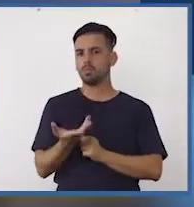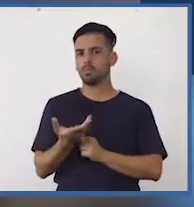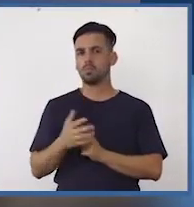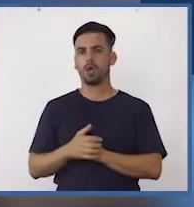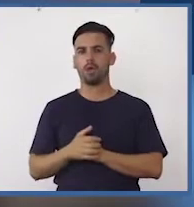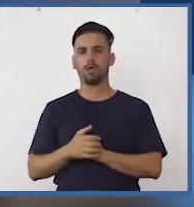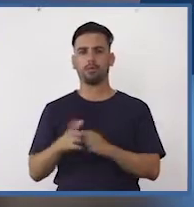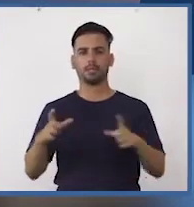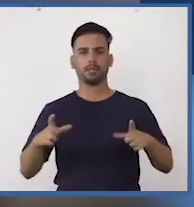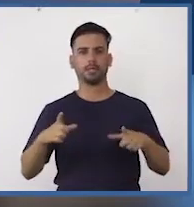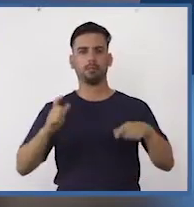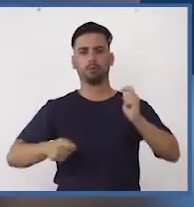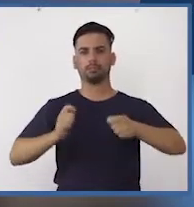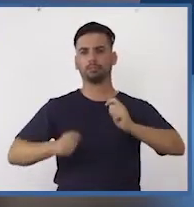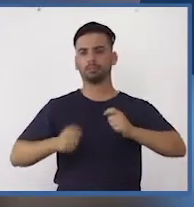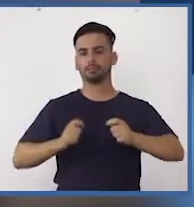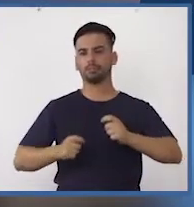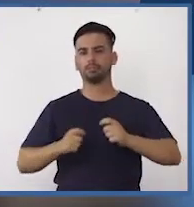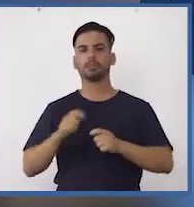escuchar ese sonido.